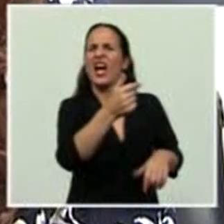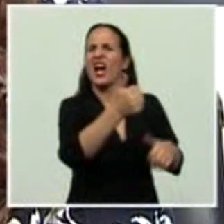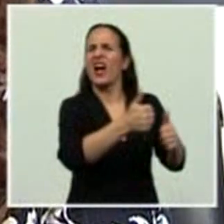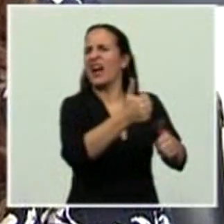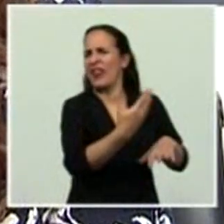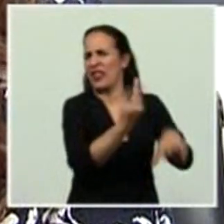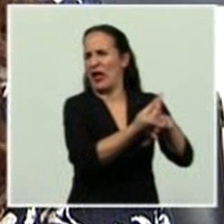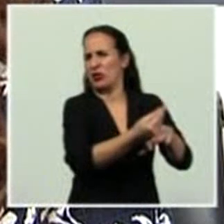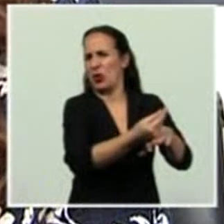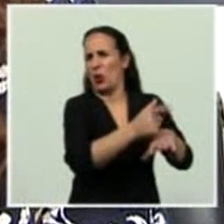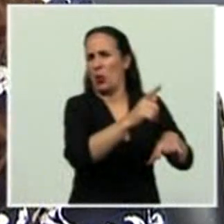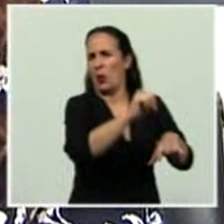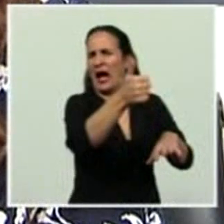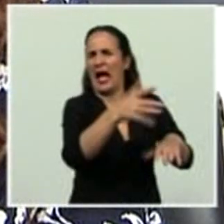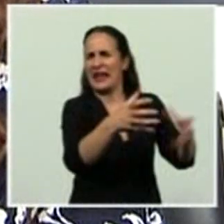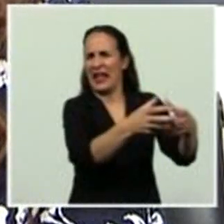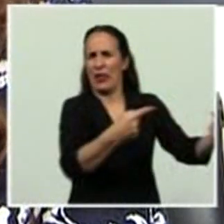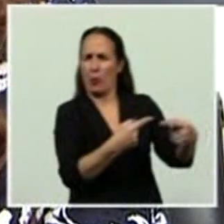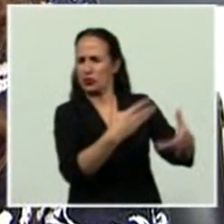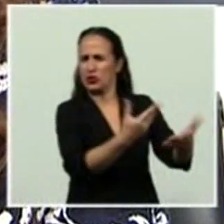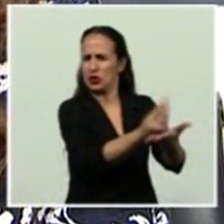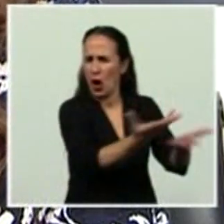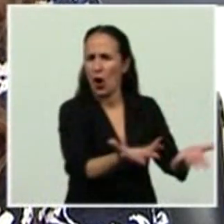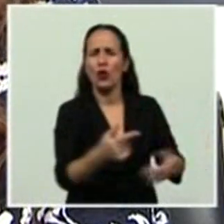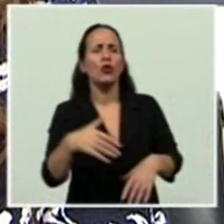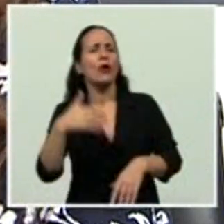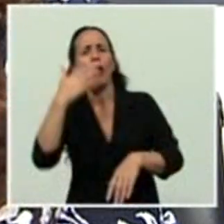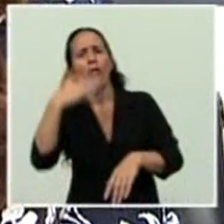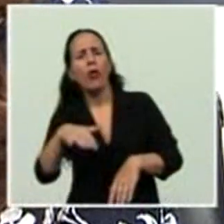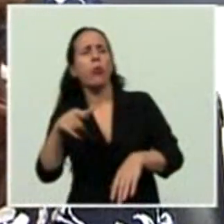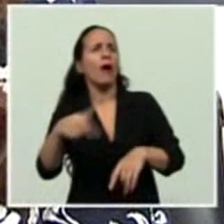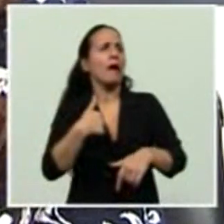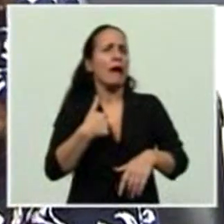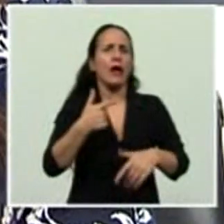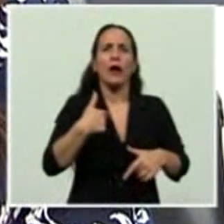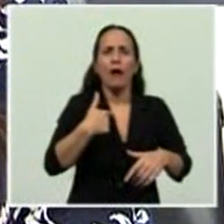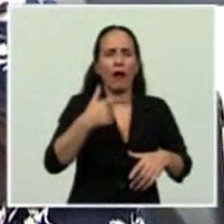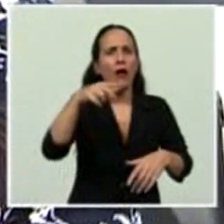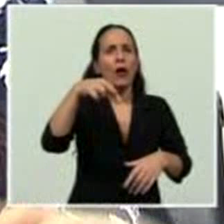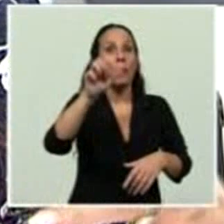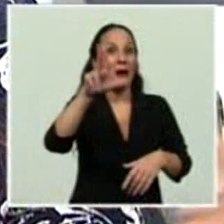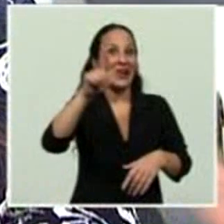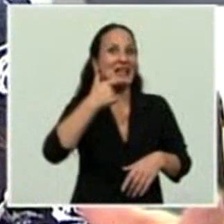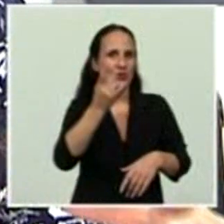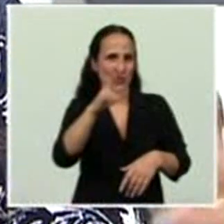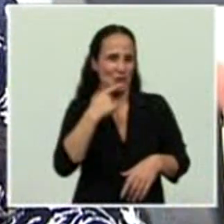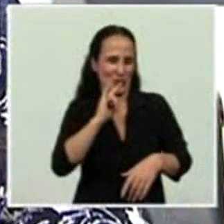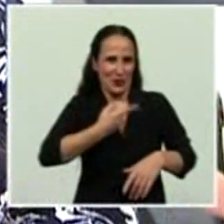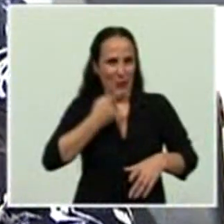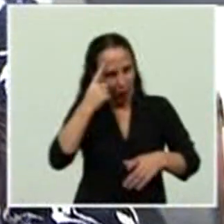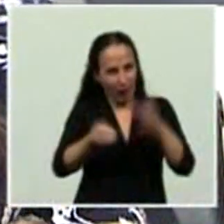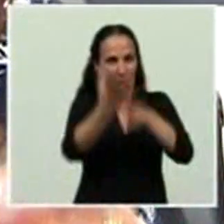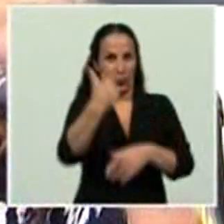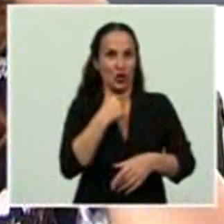candidato de la oposición que después había creado el parlasur porque para ir por los fueros y